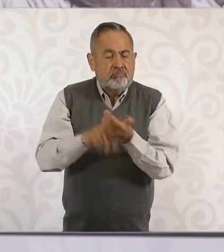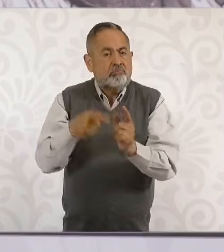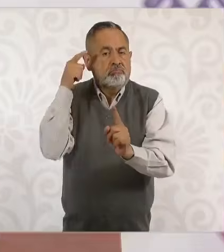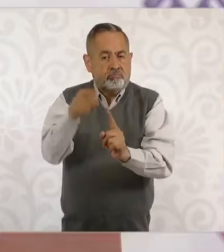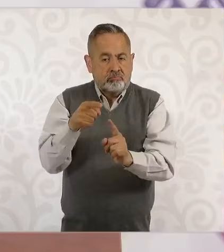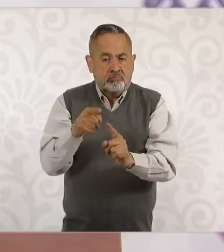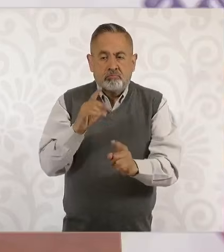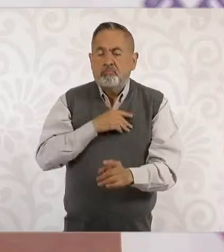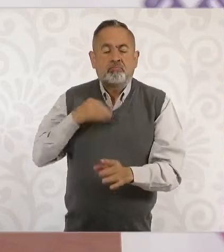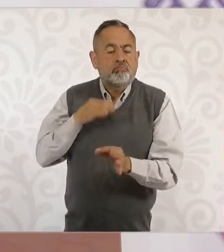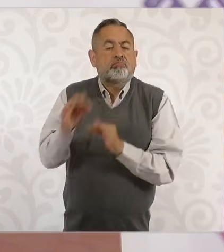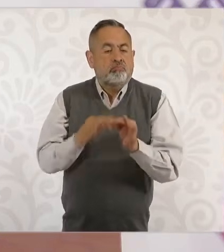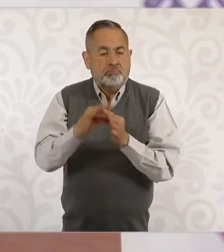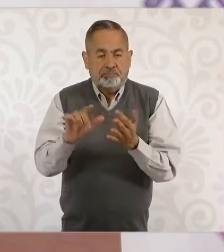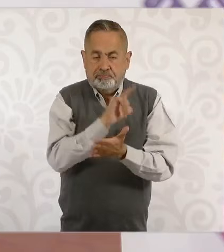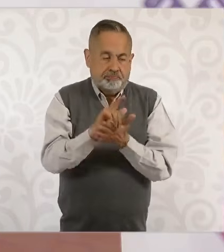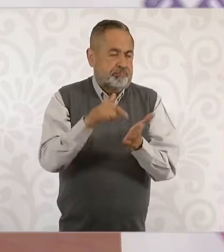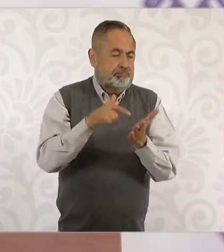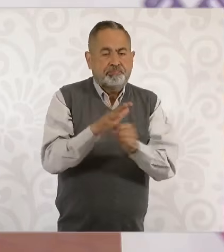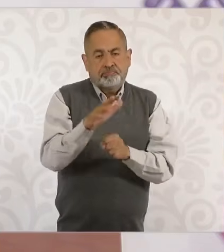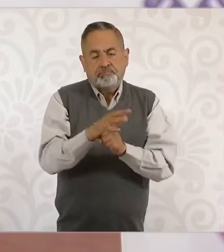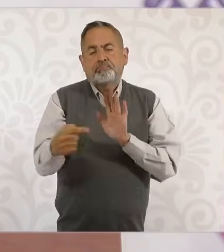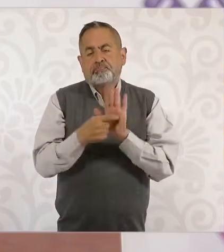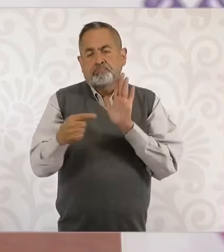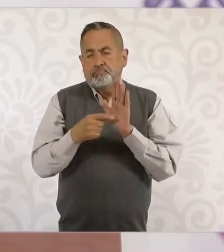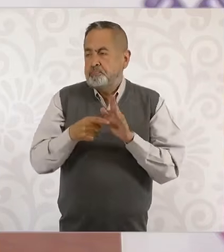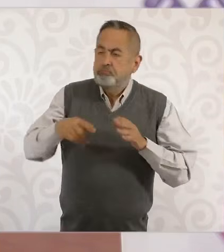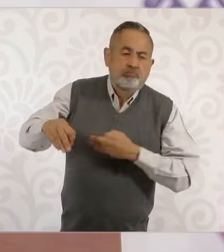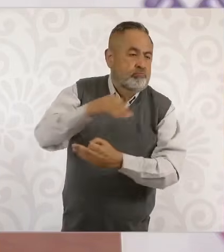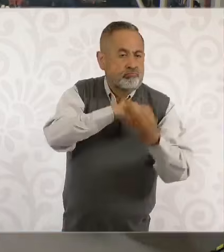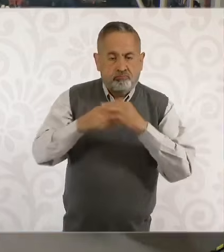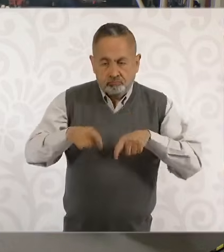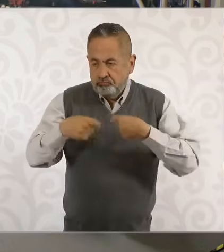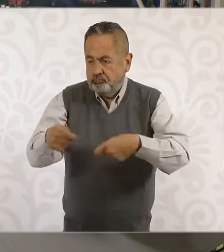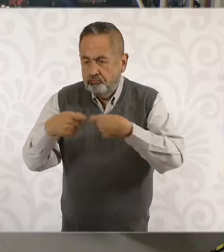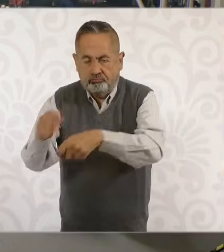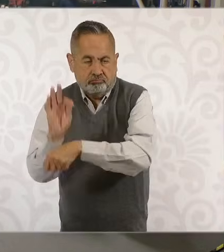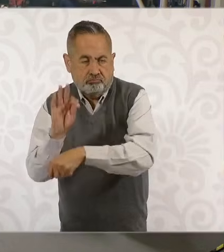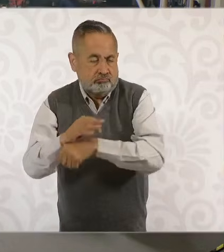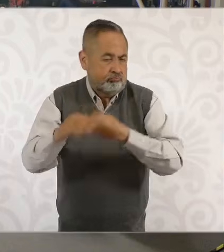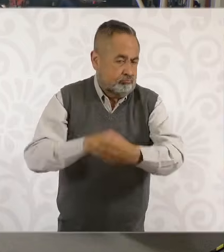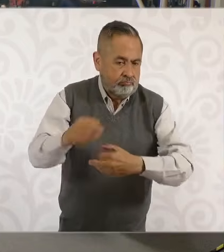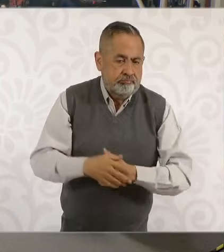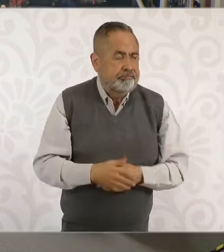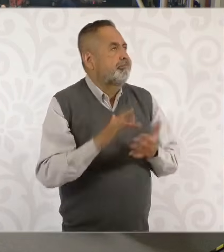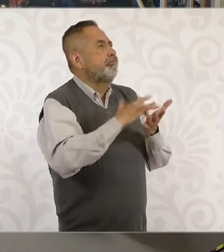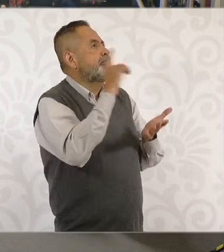es cumplir con la ley y que todos tengan las prestaciones suficientes. Gracias, Presidenta. Gracias.